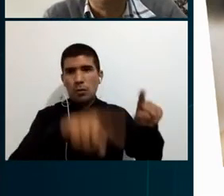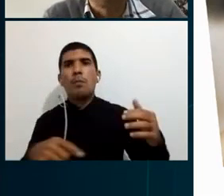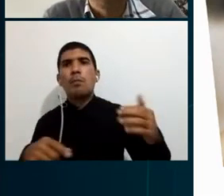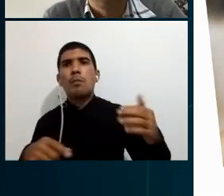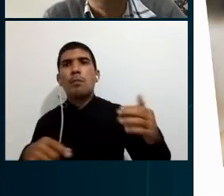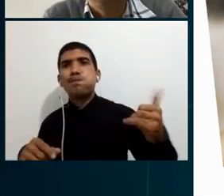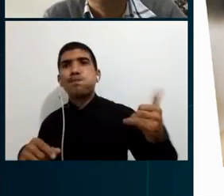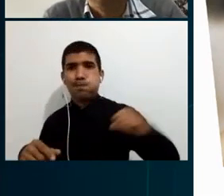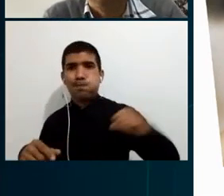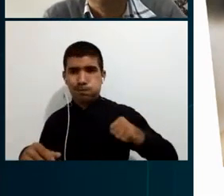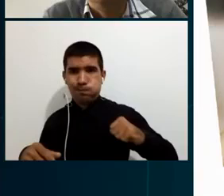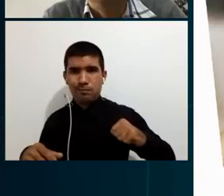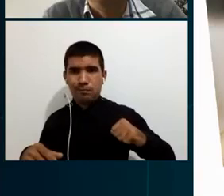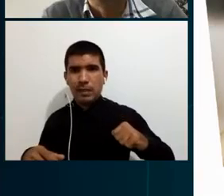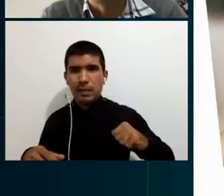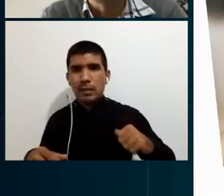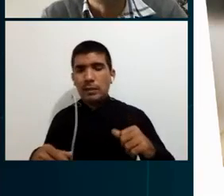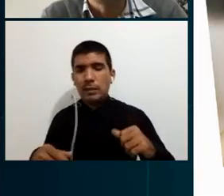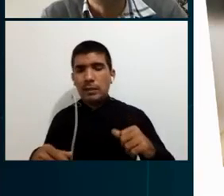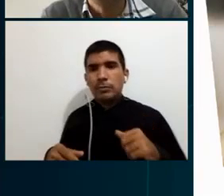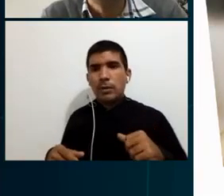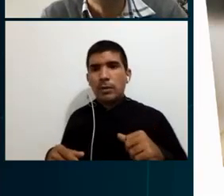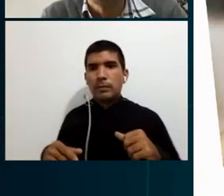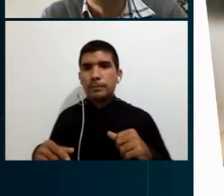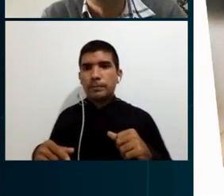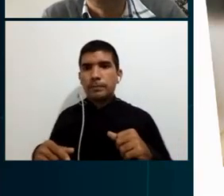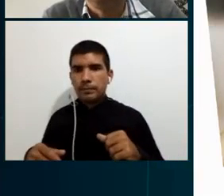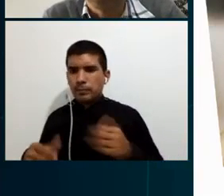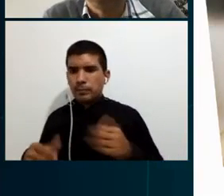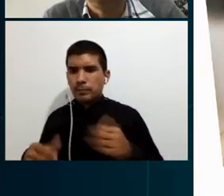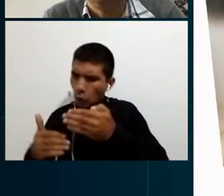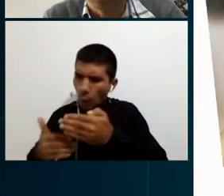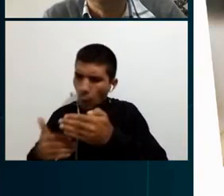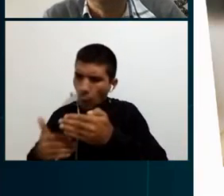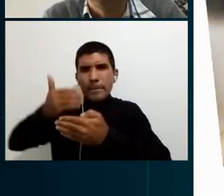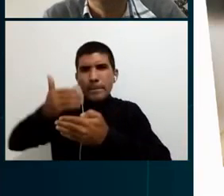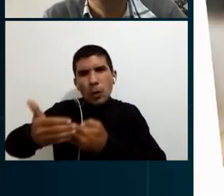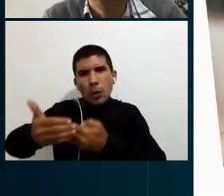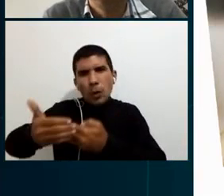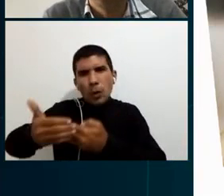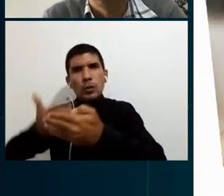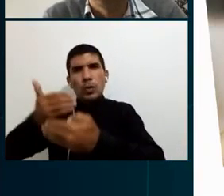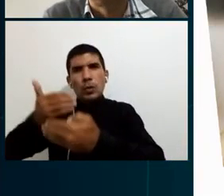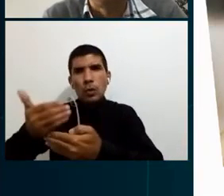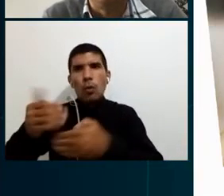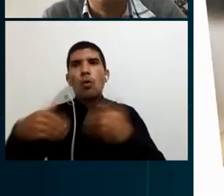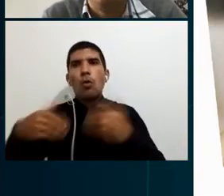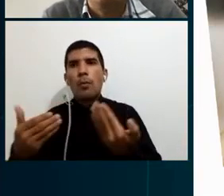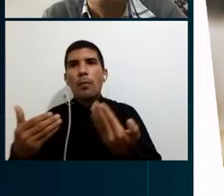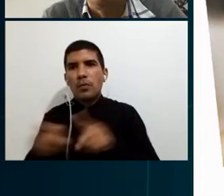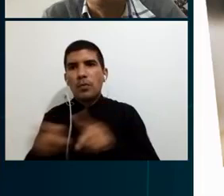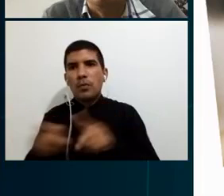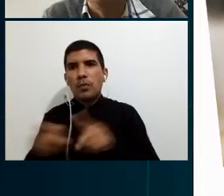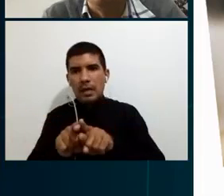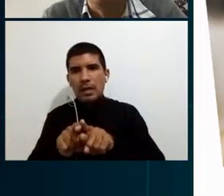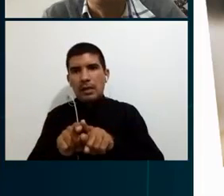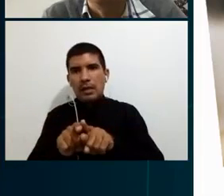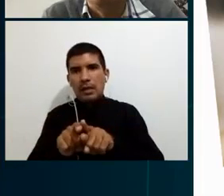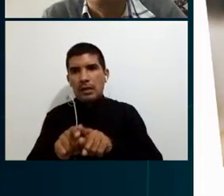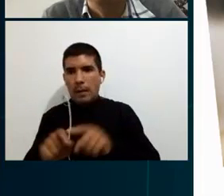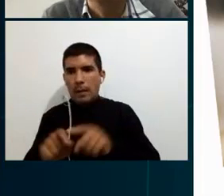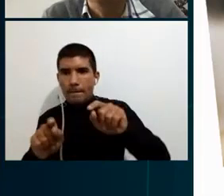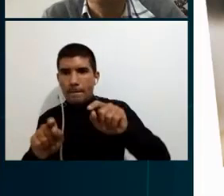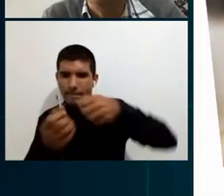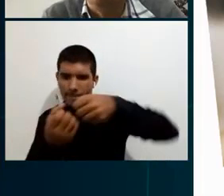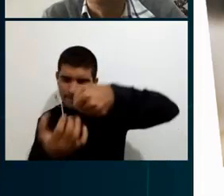creo que son parte del presente de muchas empresas. Yo creo que hoy en día cada persona en su puesto